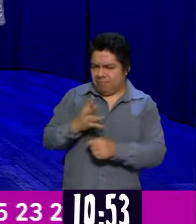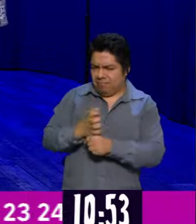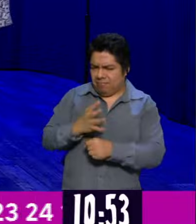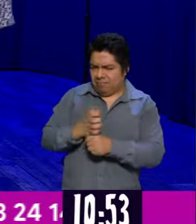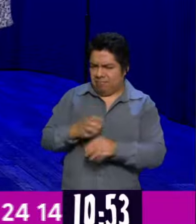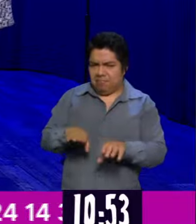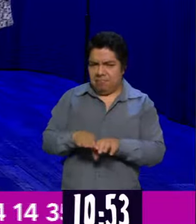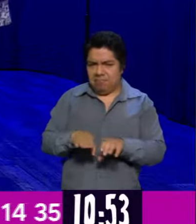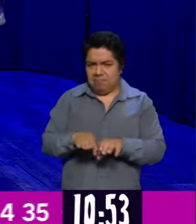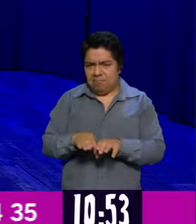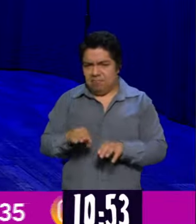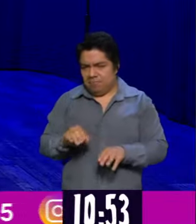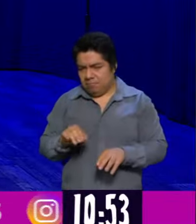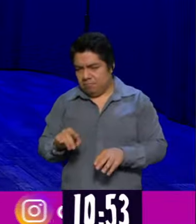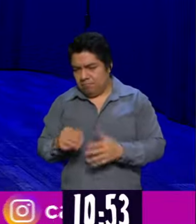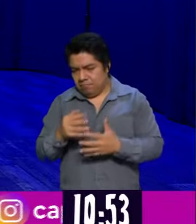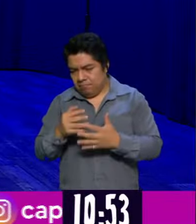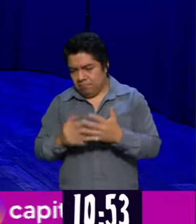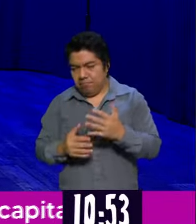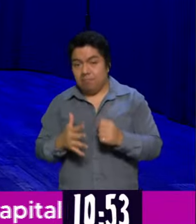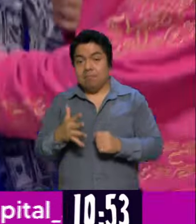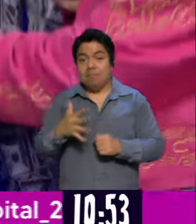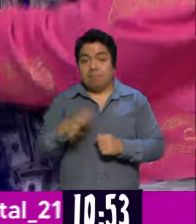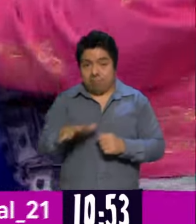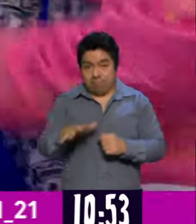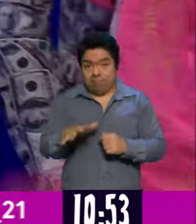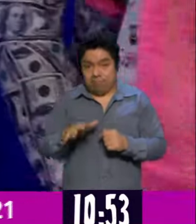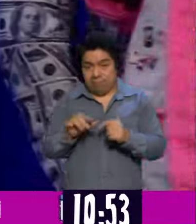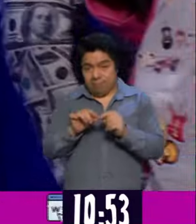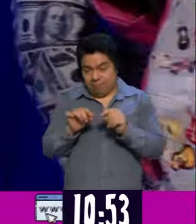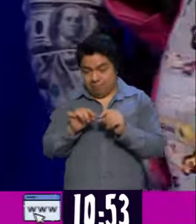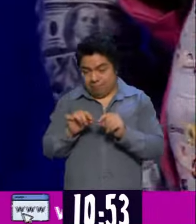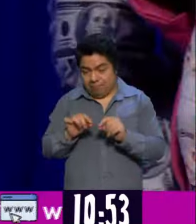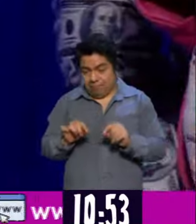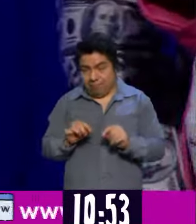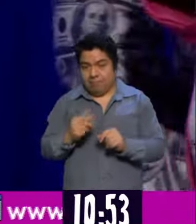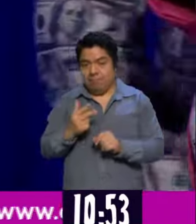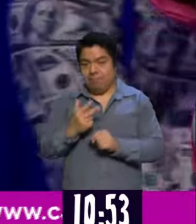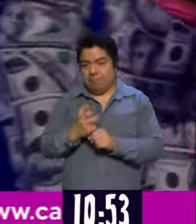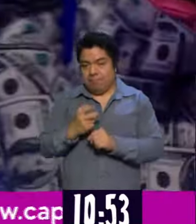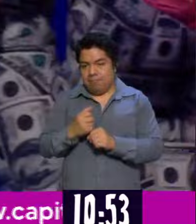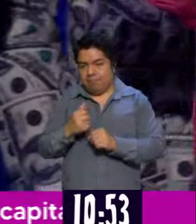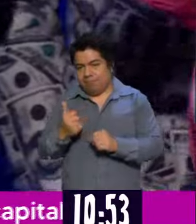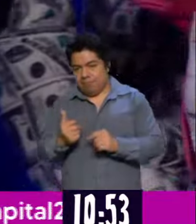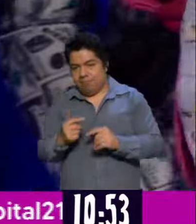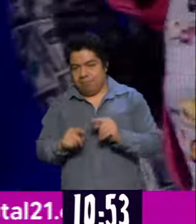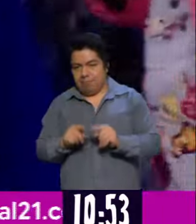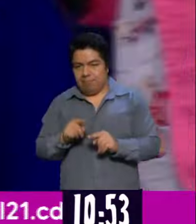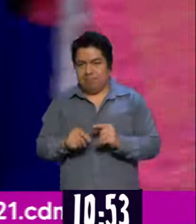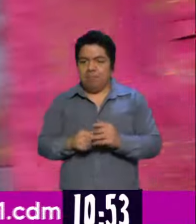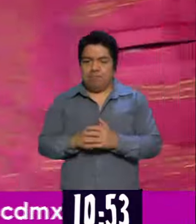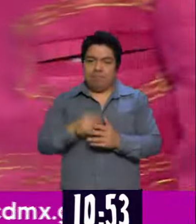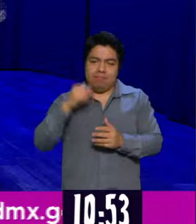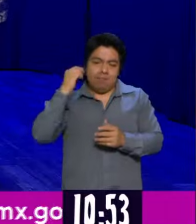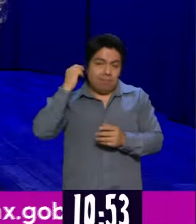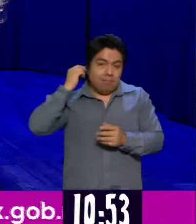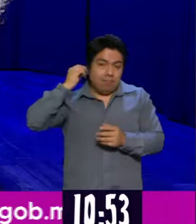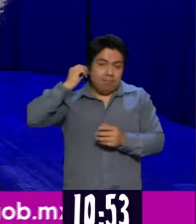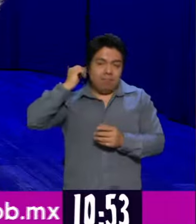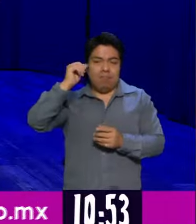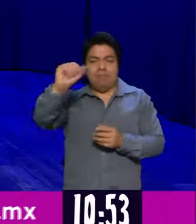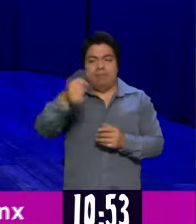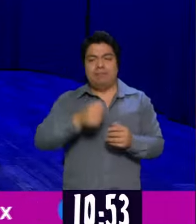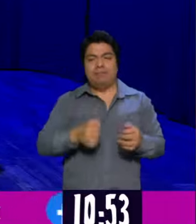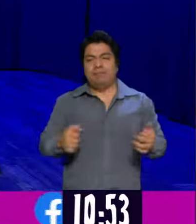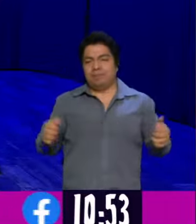una mandolina bajo. Pues son 10 cuerdas, señora, en octavas algunas y en otras. Y en este otros. Que también es de una complejidad. En el